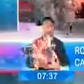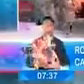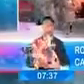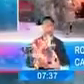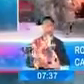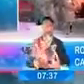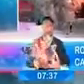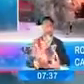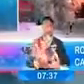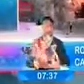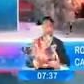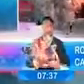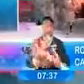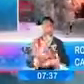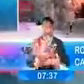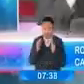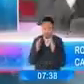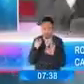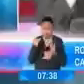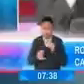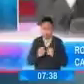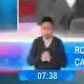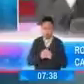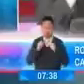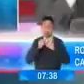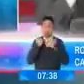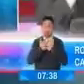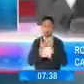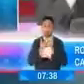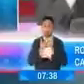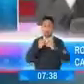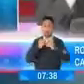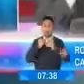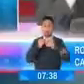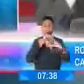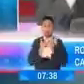la... El código entró a la Asamblea hace 8 años.